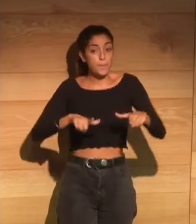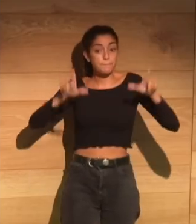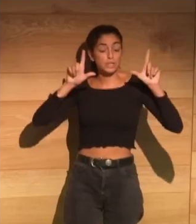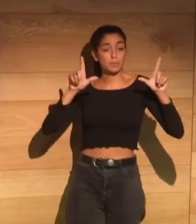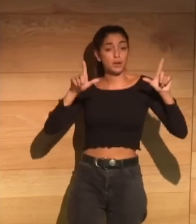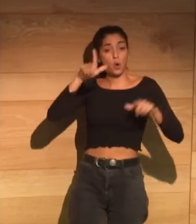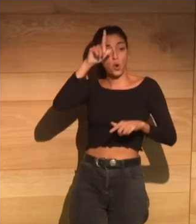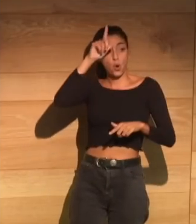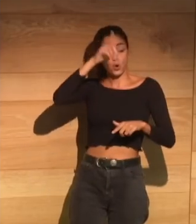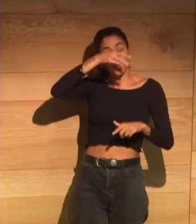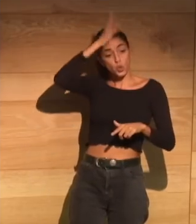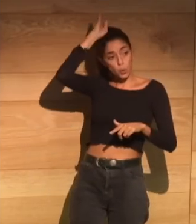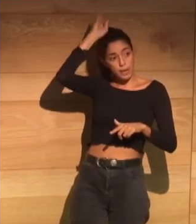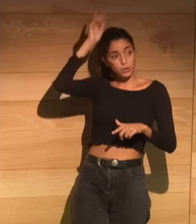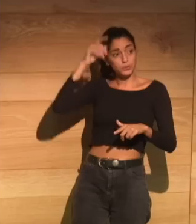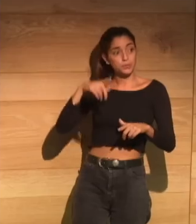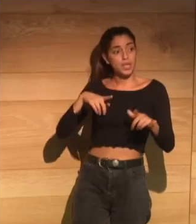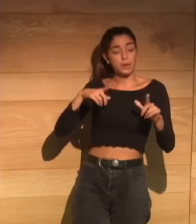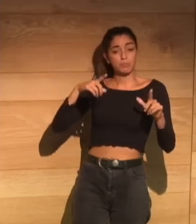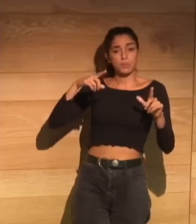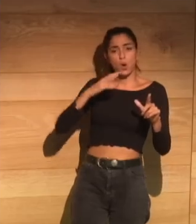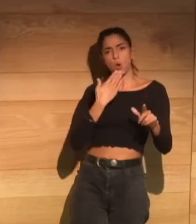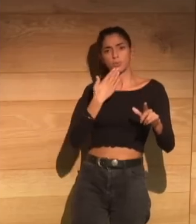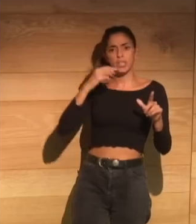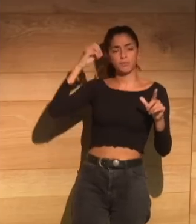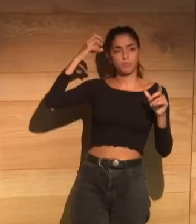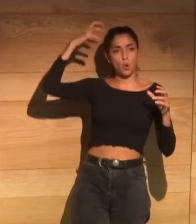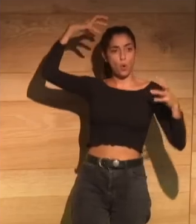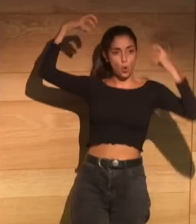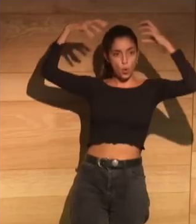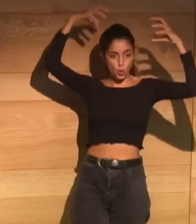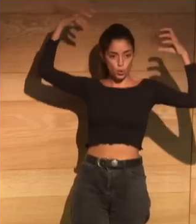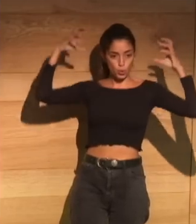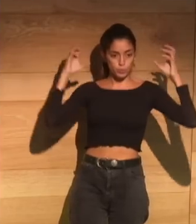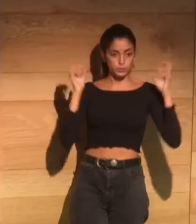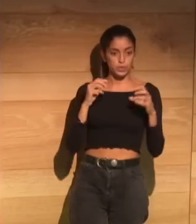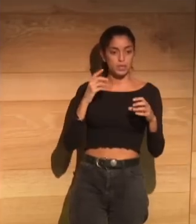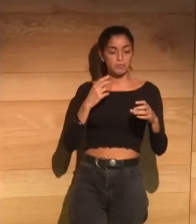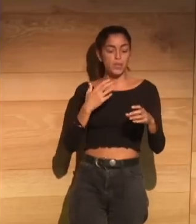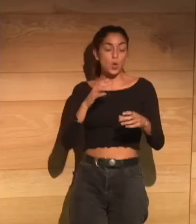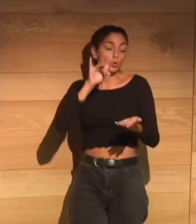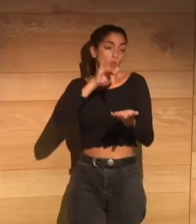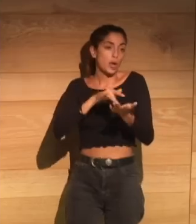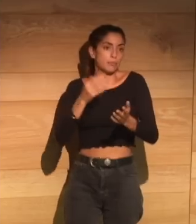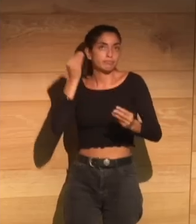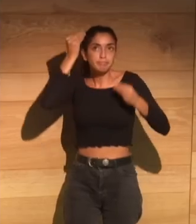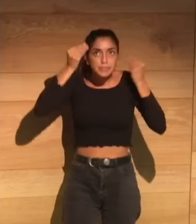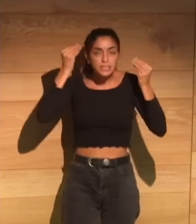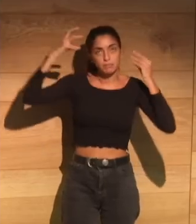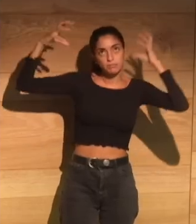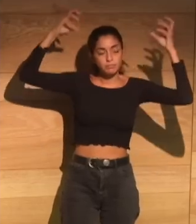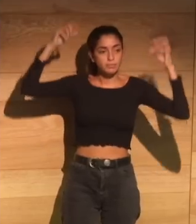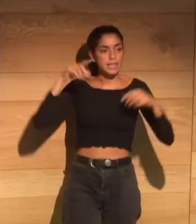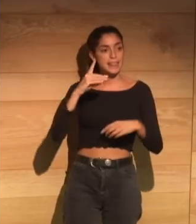tener una línea, tiene como unos globitos, como si estuviera pensando. Sí, como si estuviera pensando. Un emperador muy pensativo. Que dice, los dacios son muy malos.